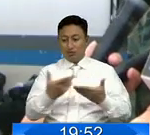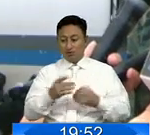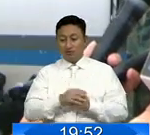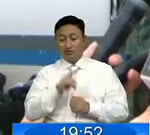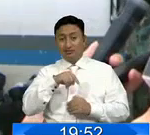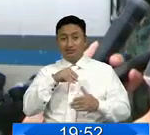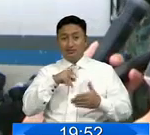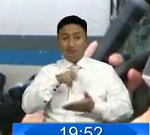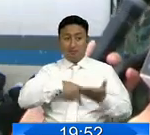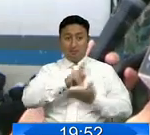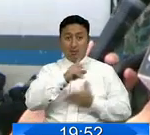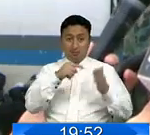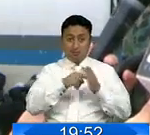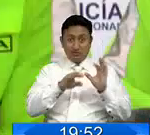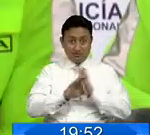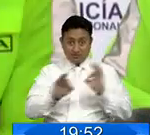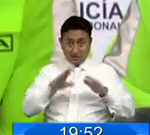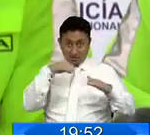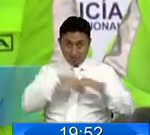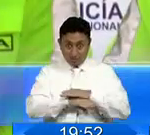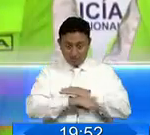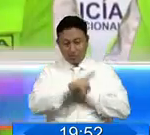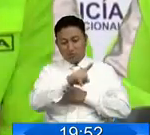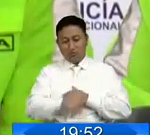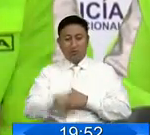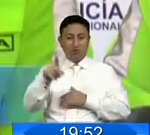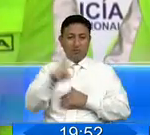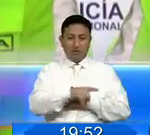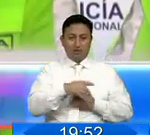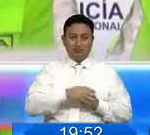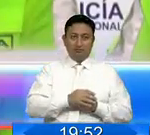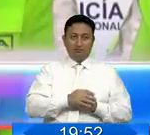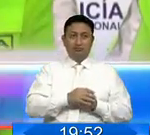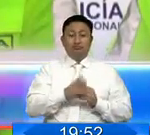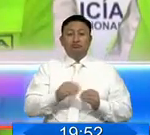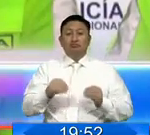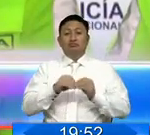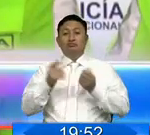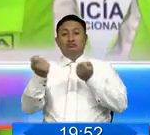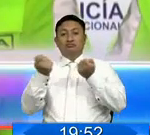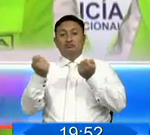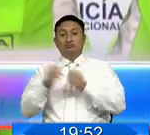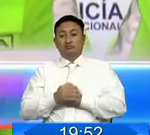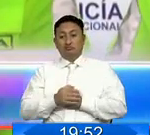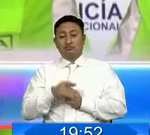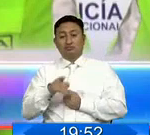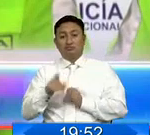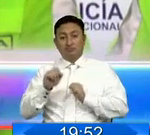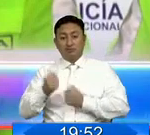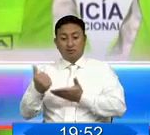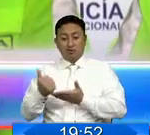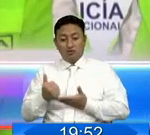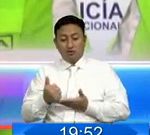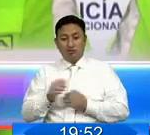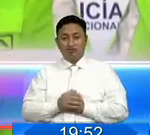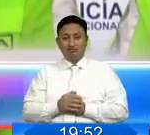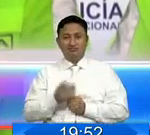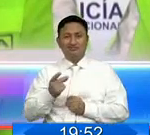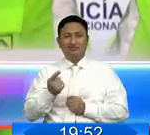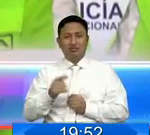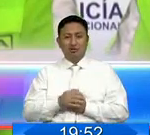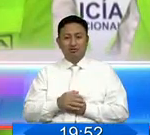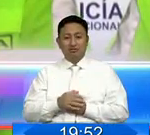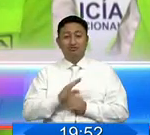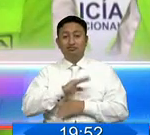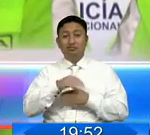sin pagar sus impuestos a nuestro país. Pretendemos implementar el control en La Paz. Eso nos va a ayudar muchísimo como para estrangular